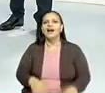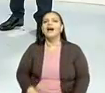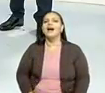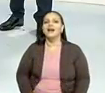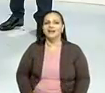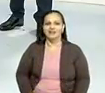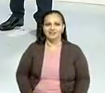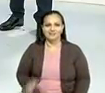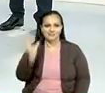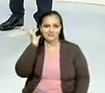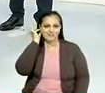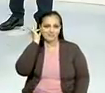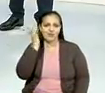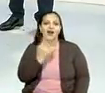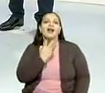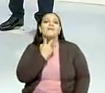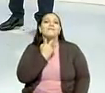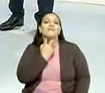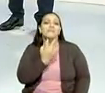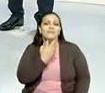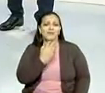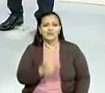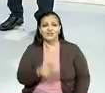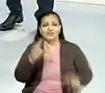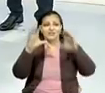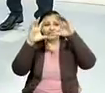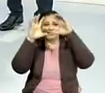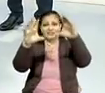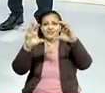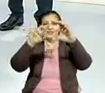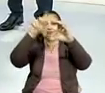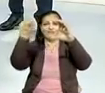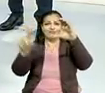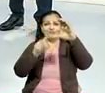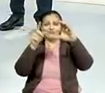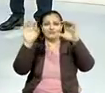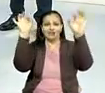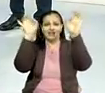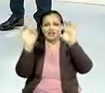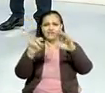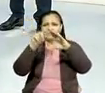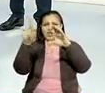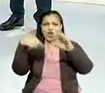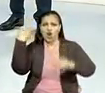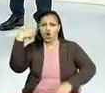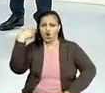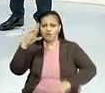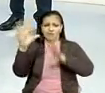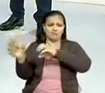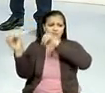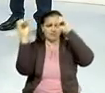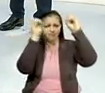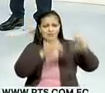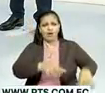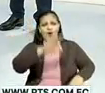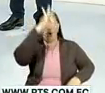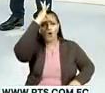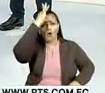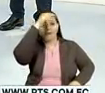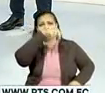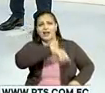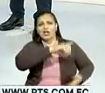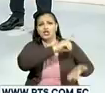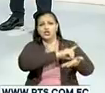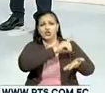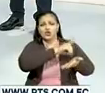están locos! Hay que mandarlos al manicomio. Eso fue lo último ya. Eso, claro. Eso fue una de las que tenía. ¡Tan locos! O como el deben de coger y mandarlos al manicomio,